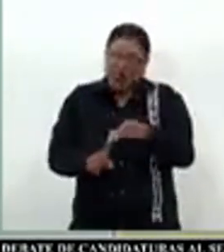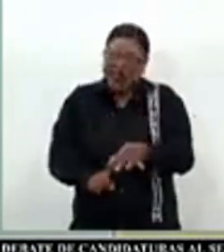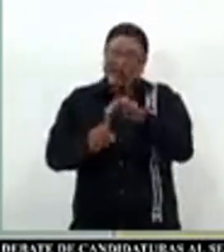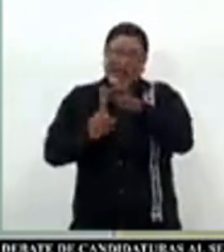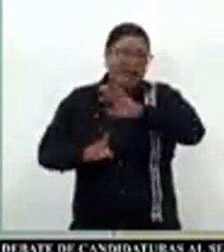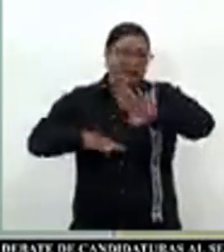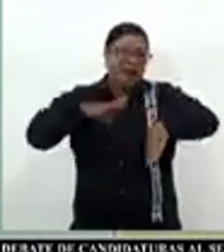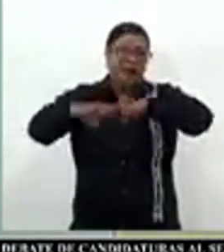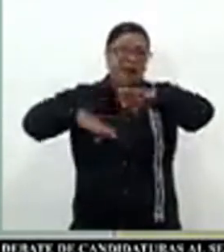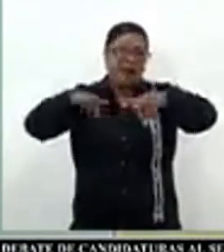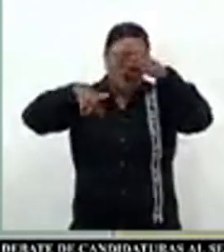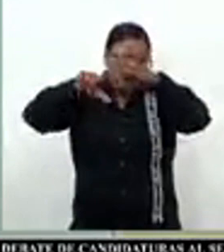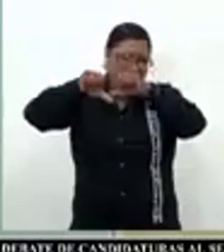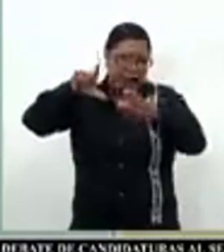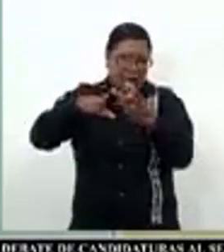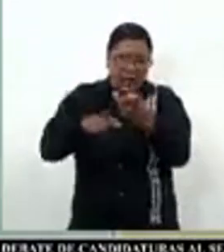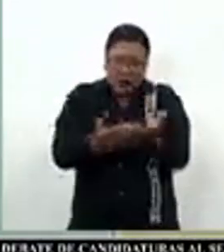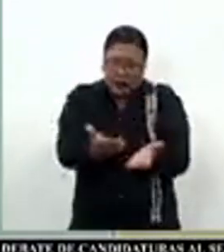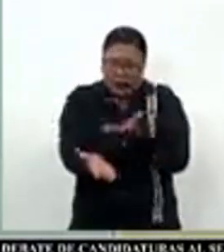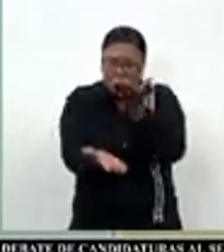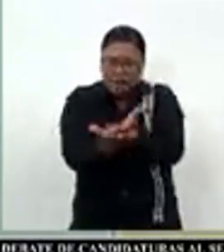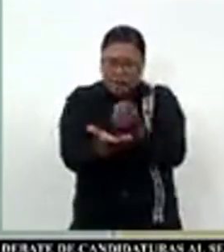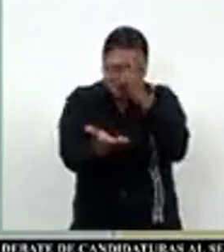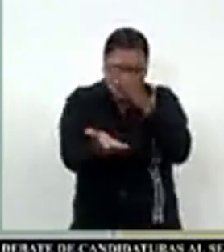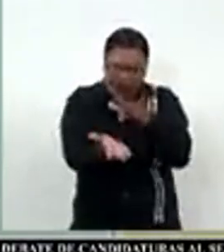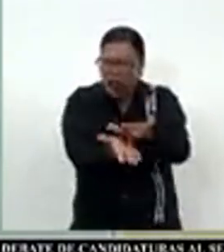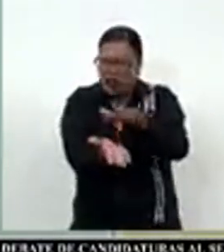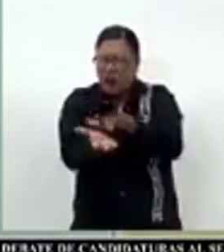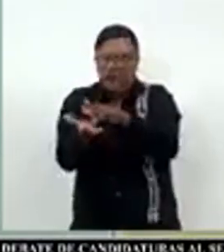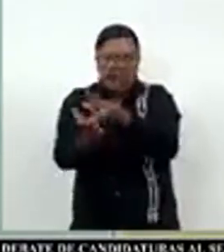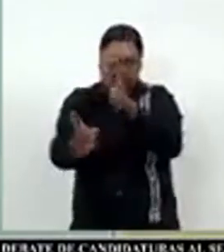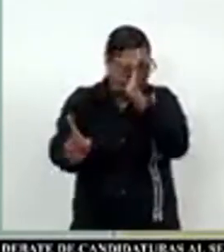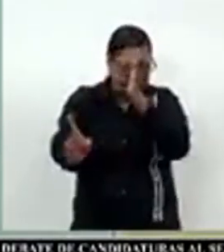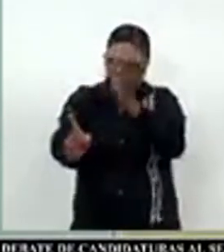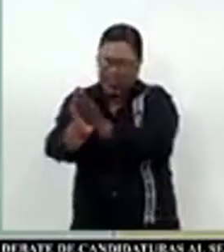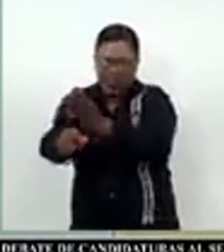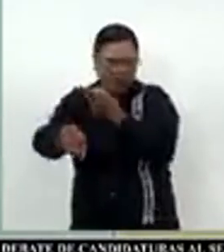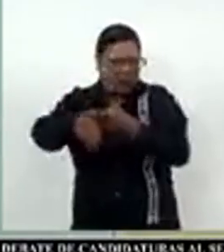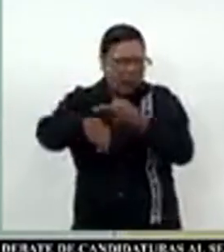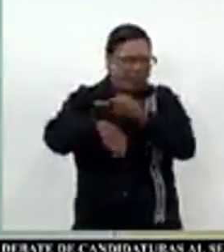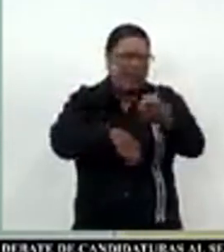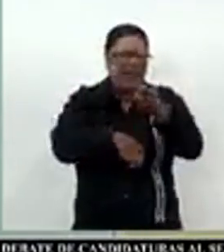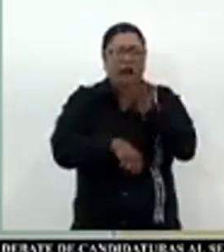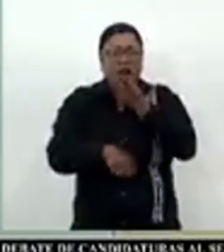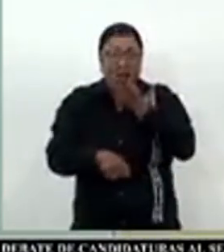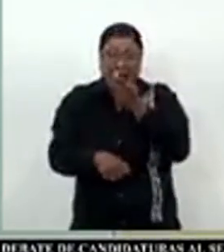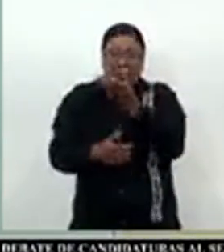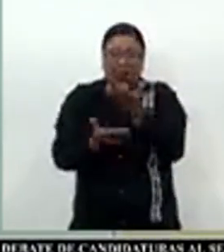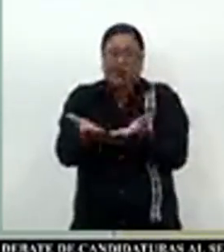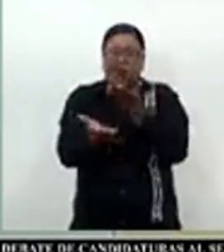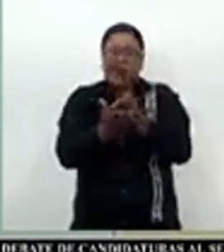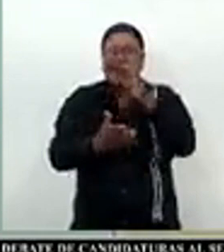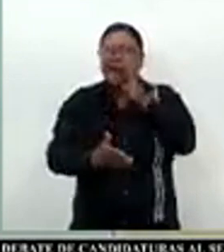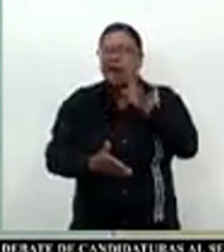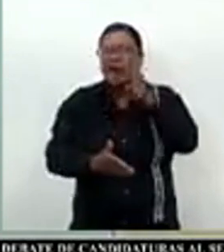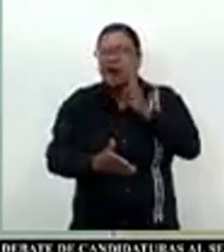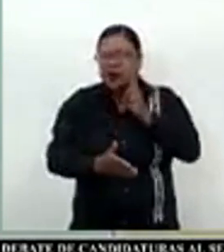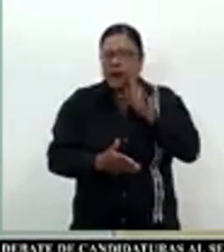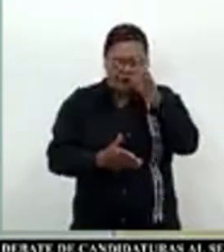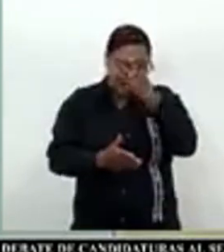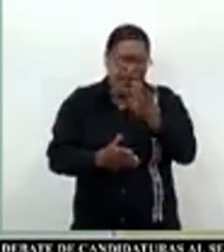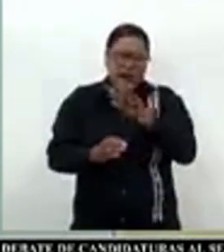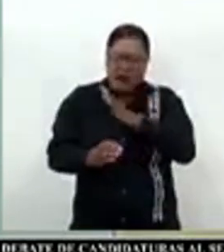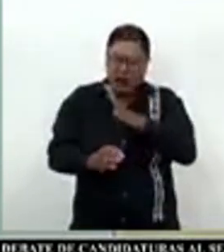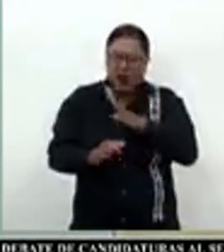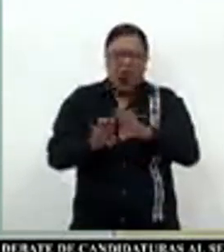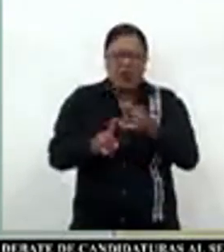país. Por eso propongo este apoyo directo. Esta propuesta benjaminista contrasta con el descuido que ha